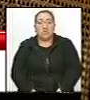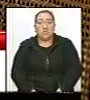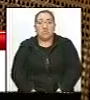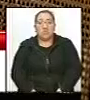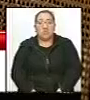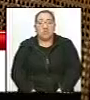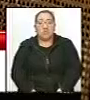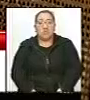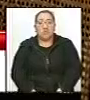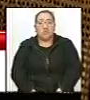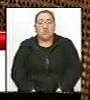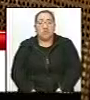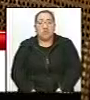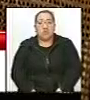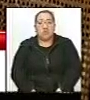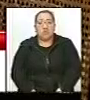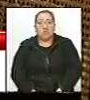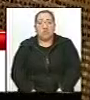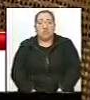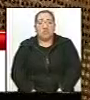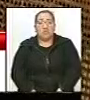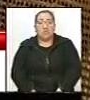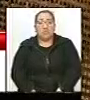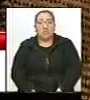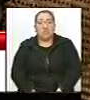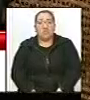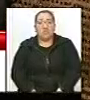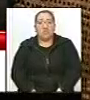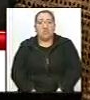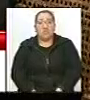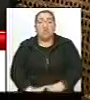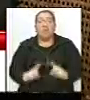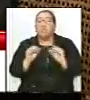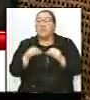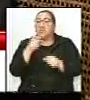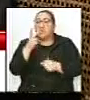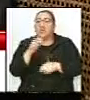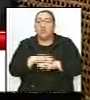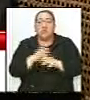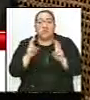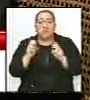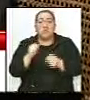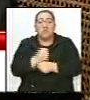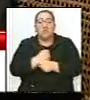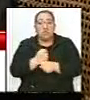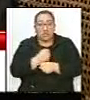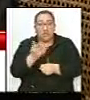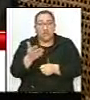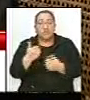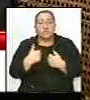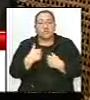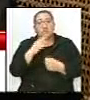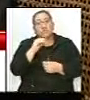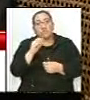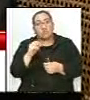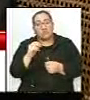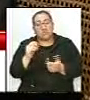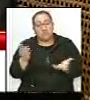sí, presidente, viendo el tema del café, la potencialidad que tiene el café, tenemos que hablar